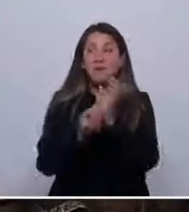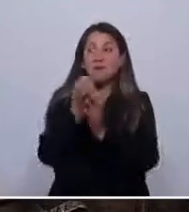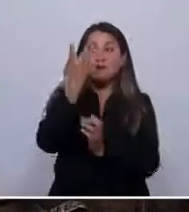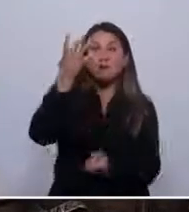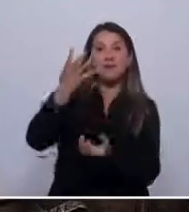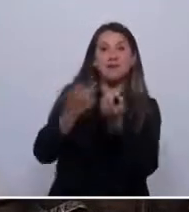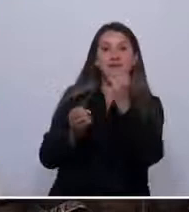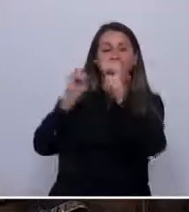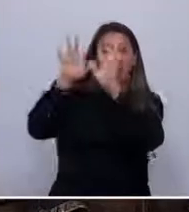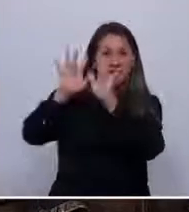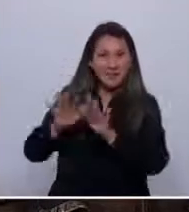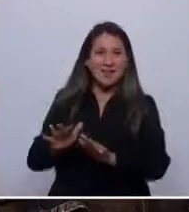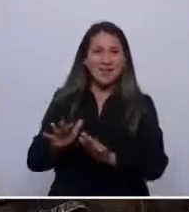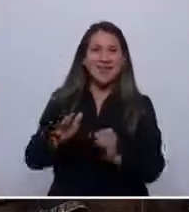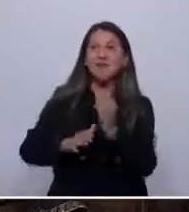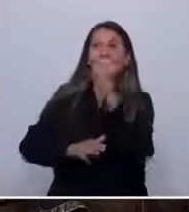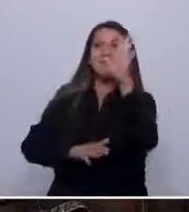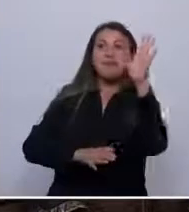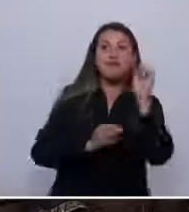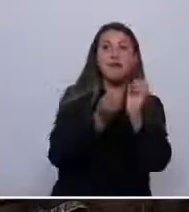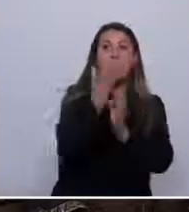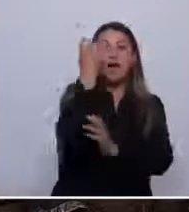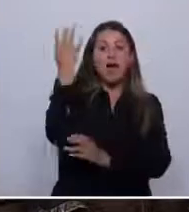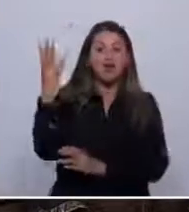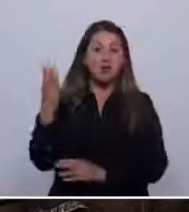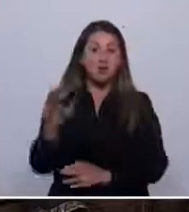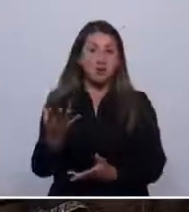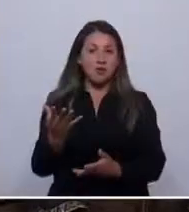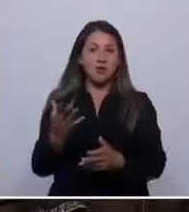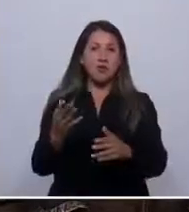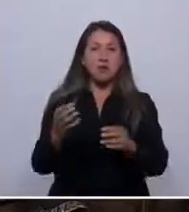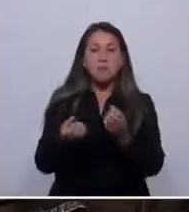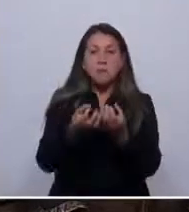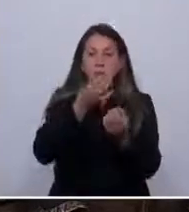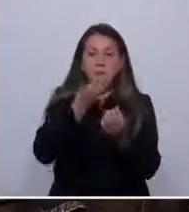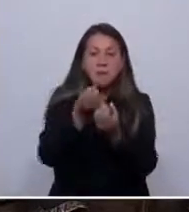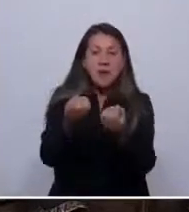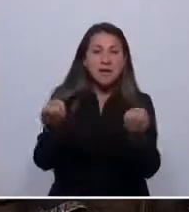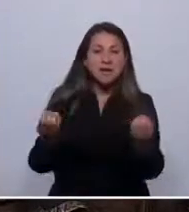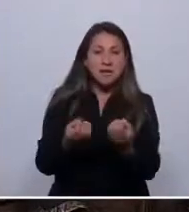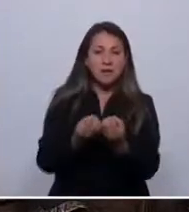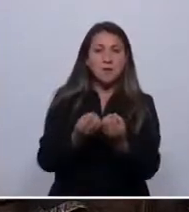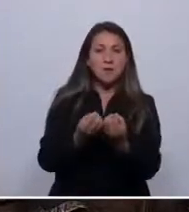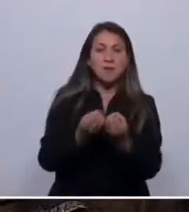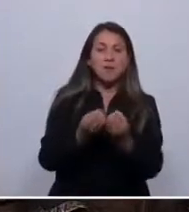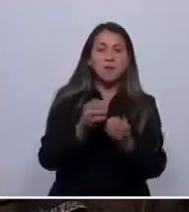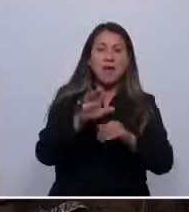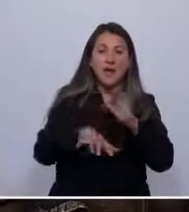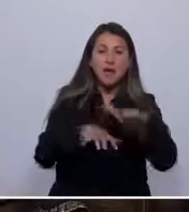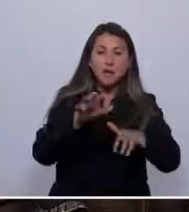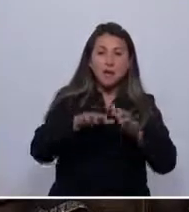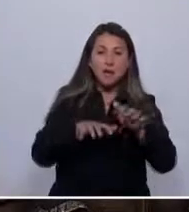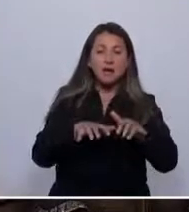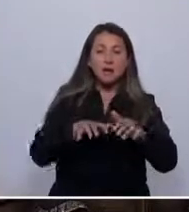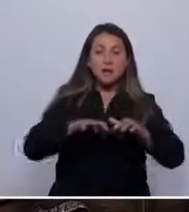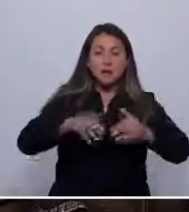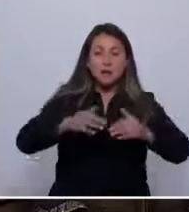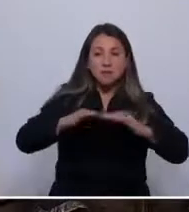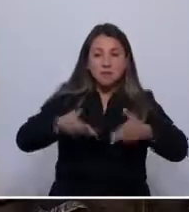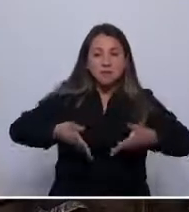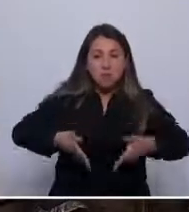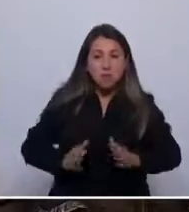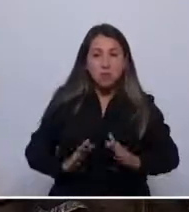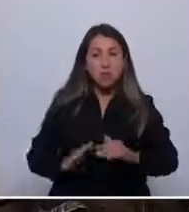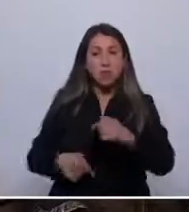brotes, florecen los árboles, nacen los nuevos pajaritos, las crías de los animales llenan aire con